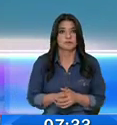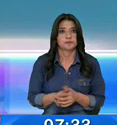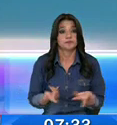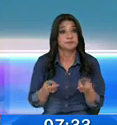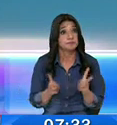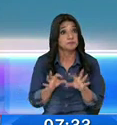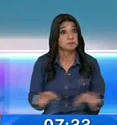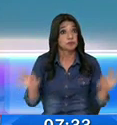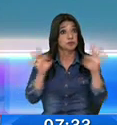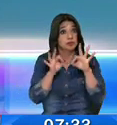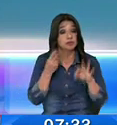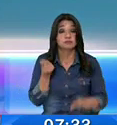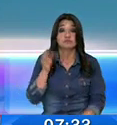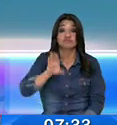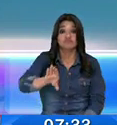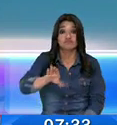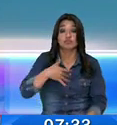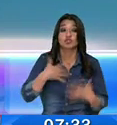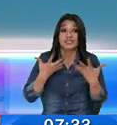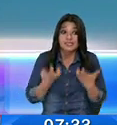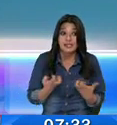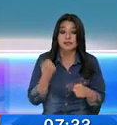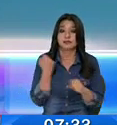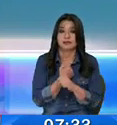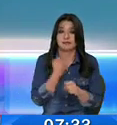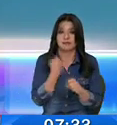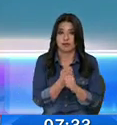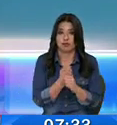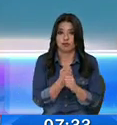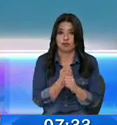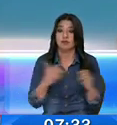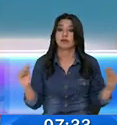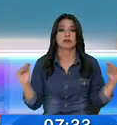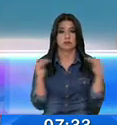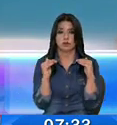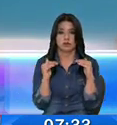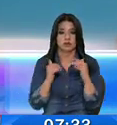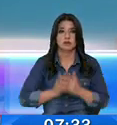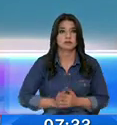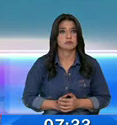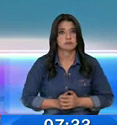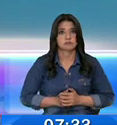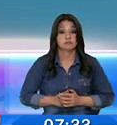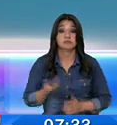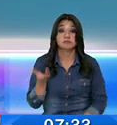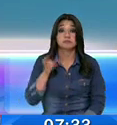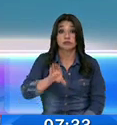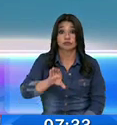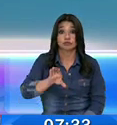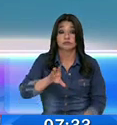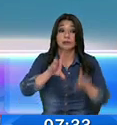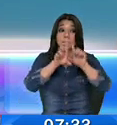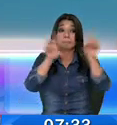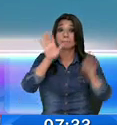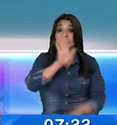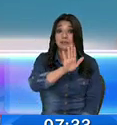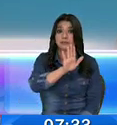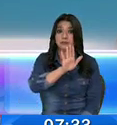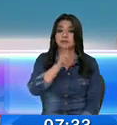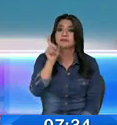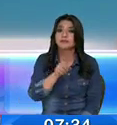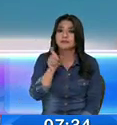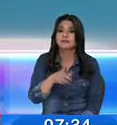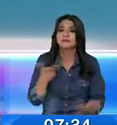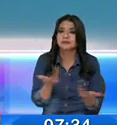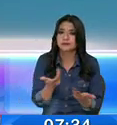necesario también la inversión para generar empleo y alabar y a la par esa inversión del sector empresarial demanda